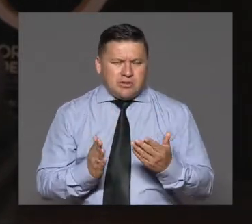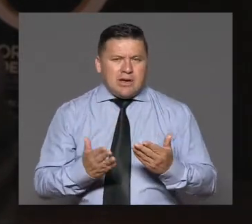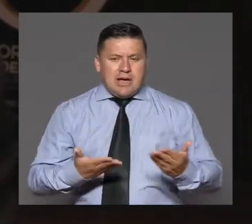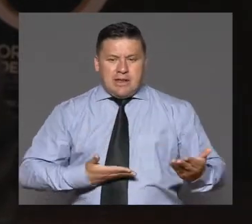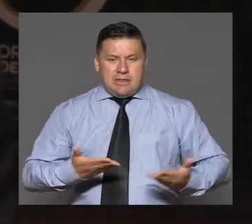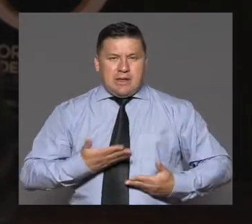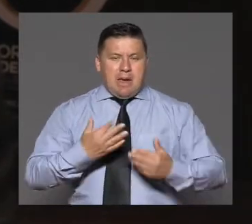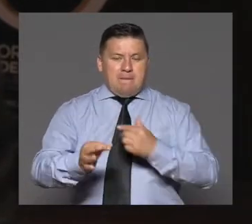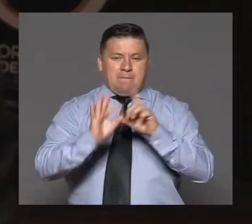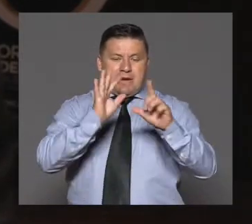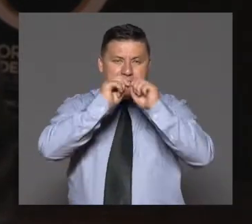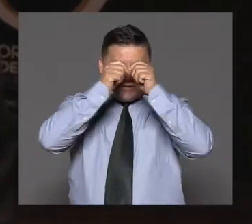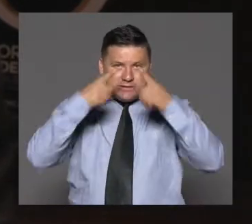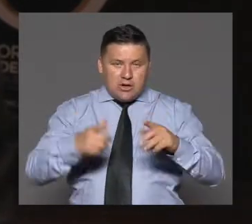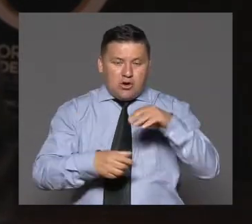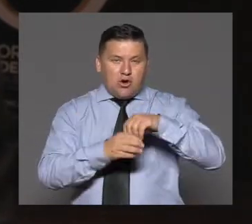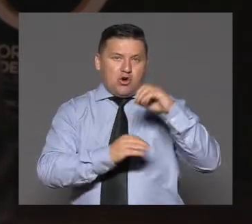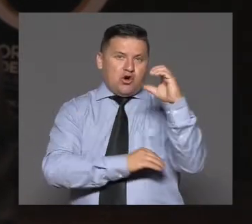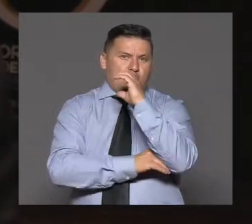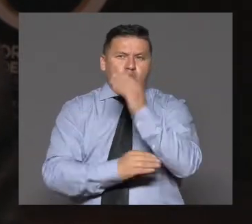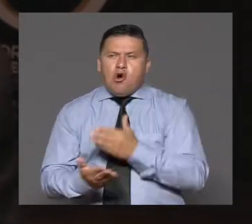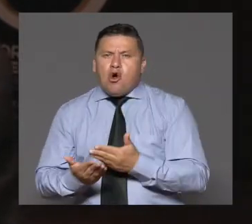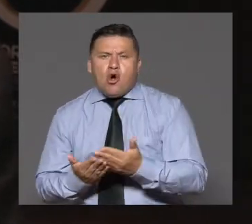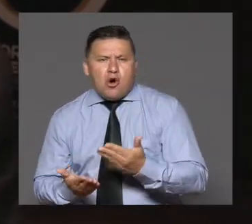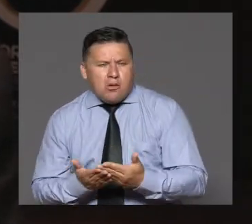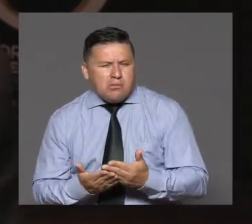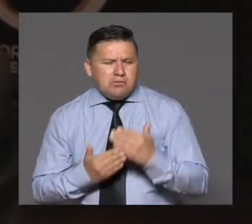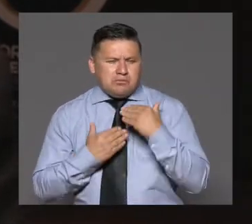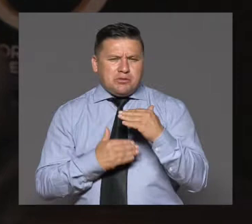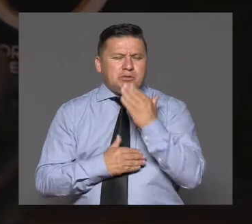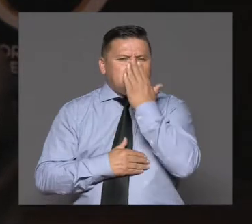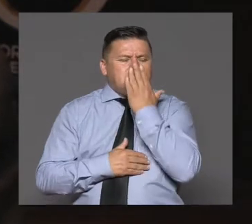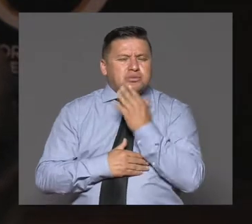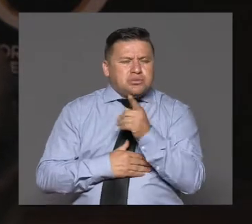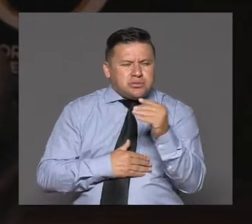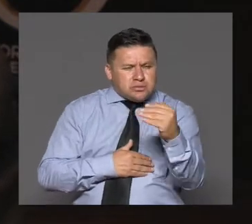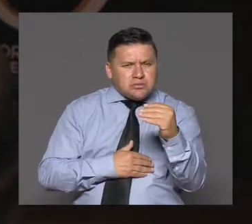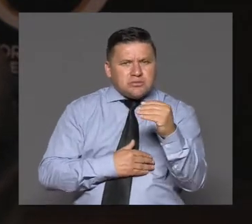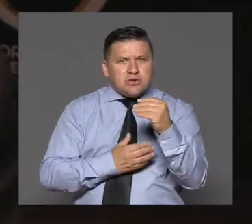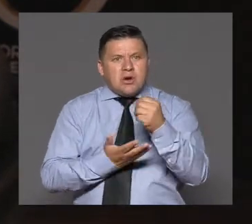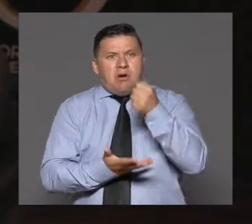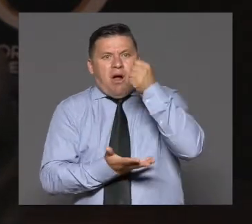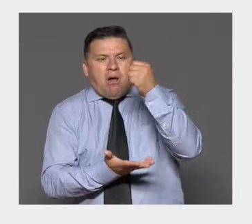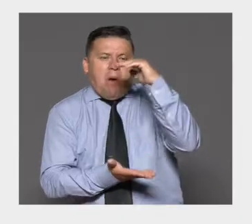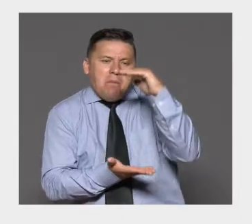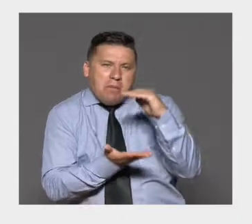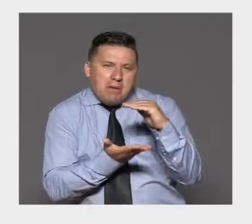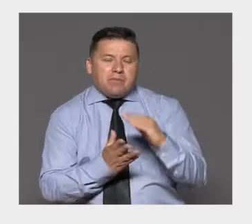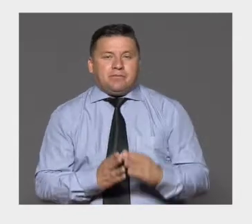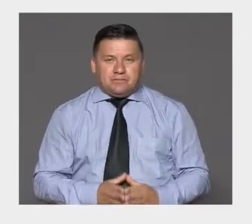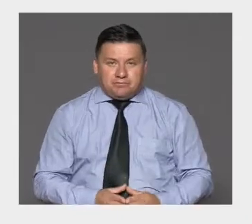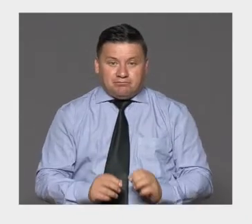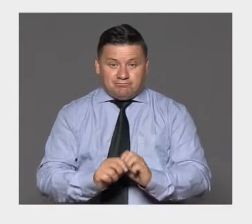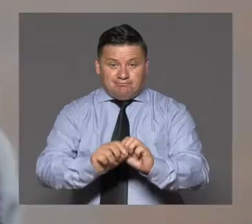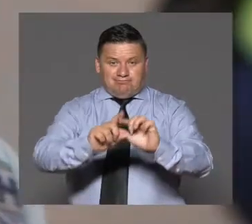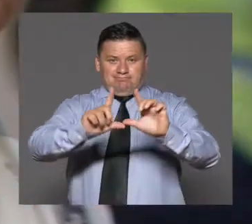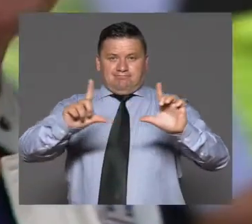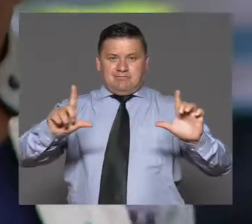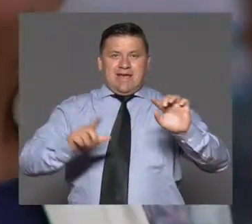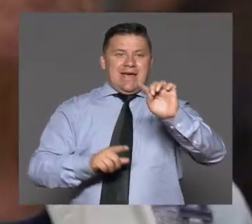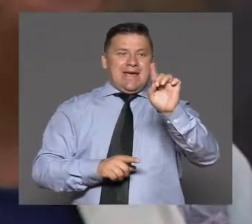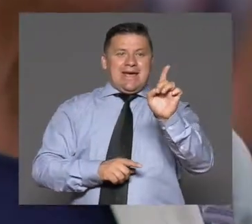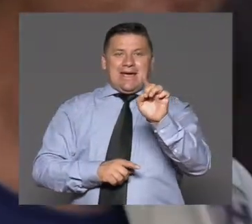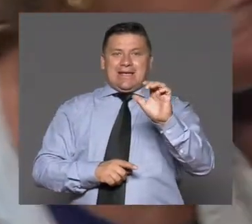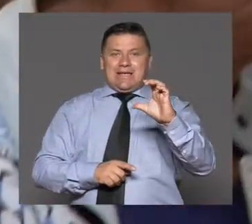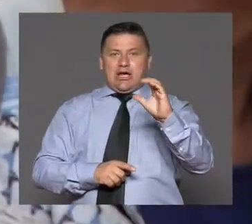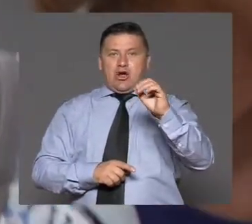tienda virtual del Estado colombiano, donde se compran la mínima cuantía a través de grandes superficies. La plataforma SECOP 2 es